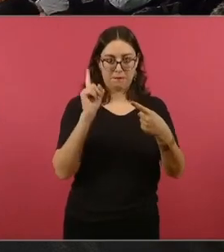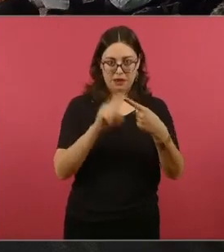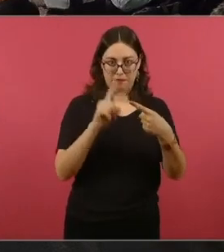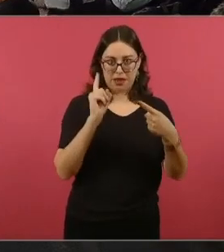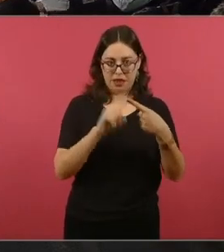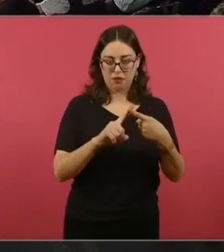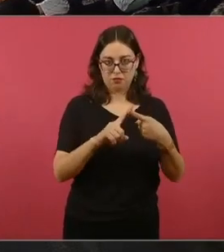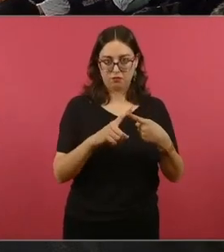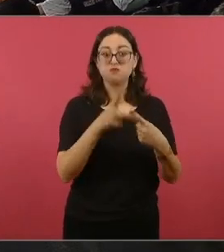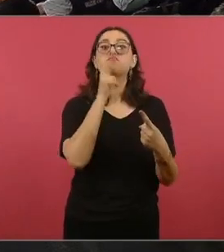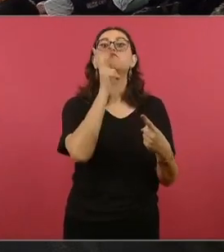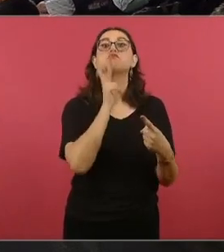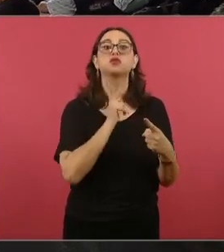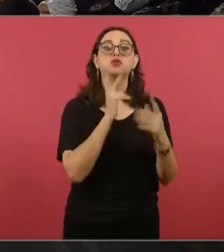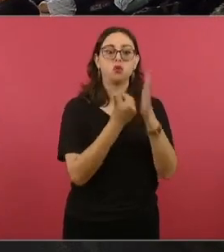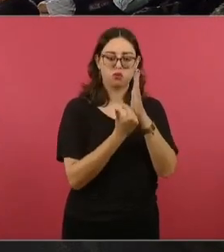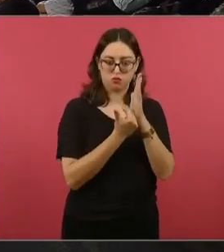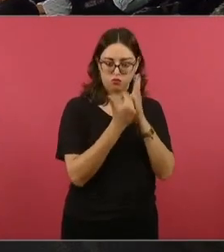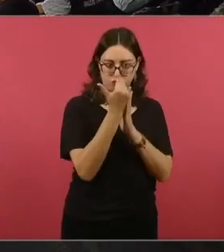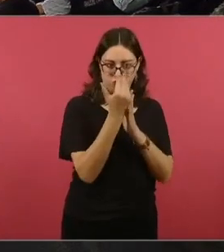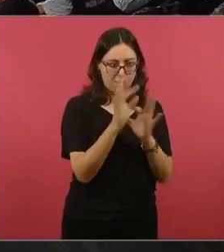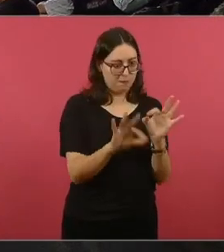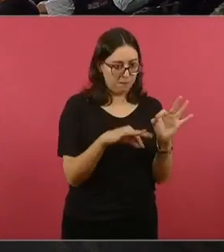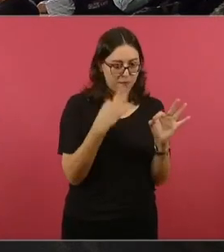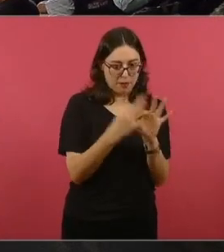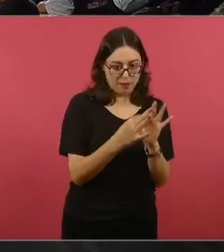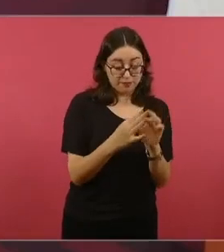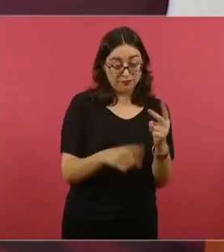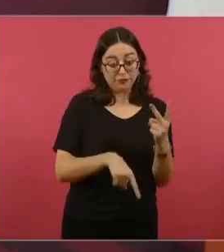Se están modernizando las 6 refinerías,